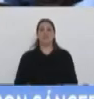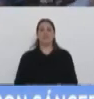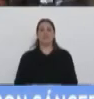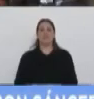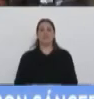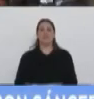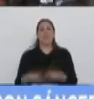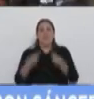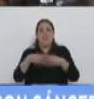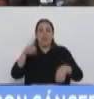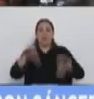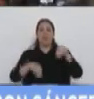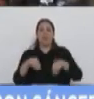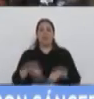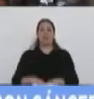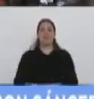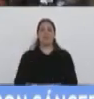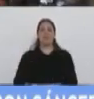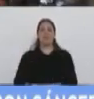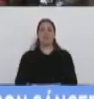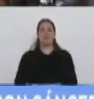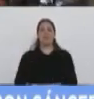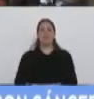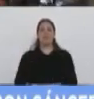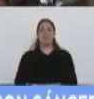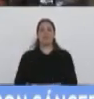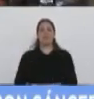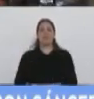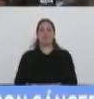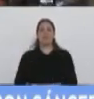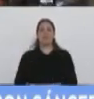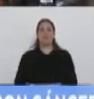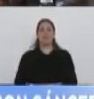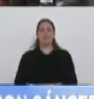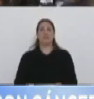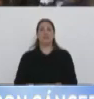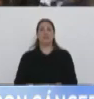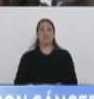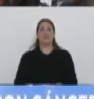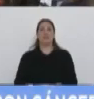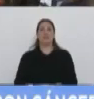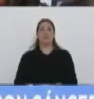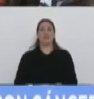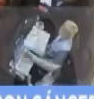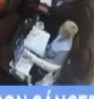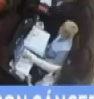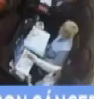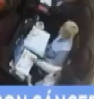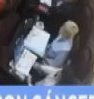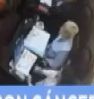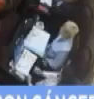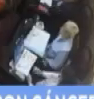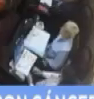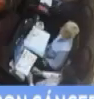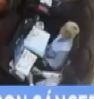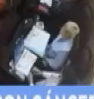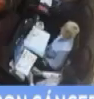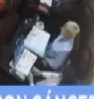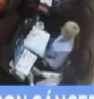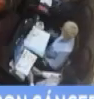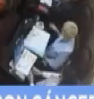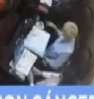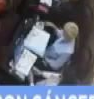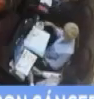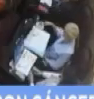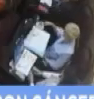prestación. Así que la ley en eso nosotros no hemos adherido llanamente porque exige este cumplimiento a todas las obras sociales, a todas las